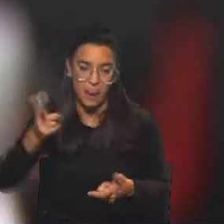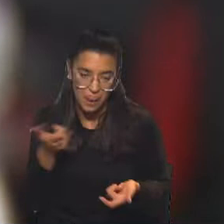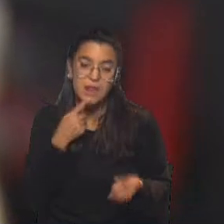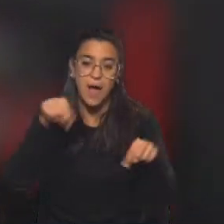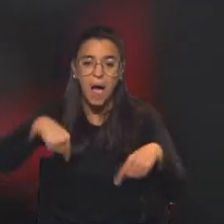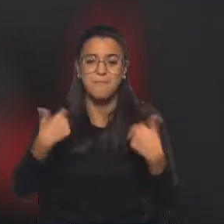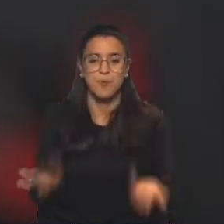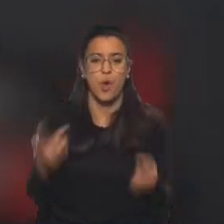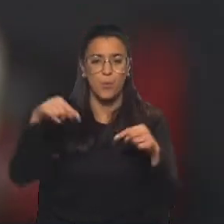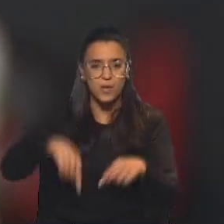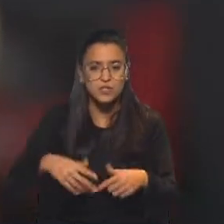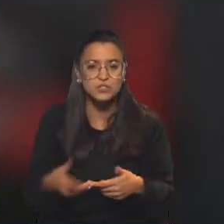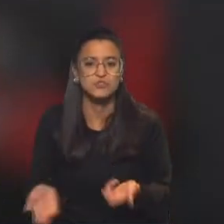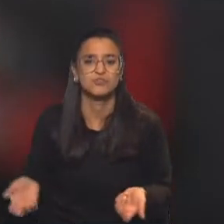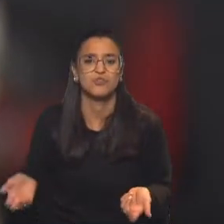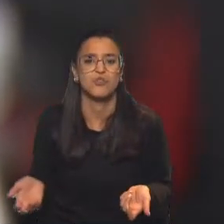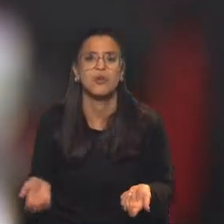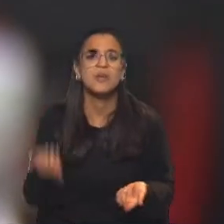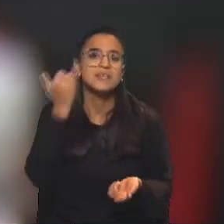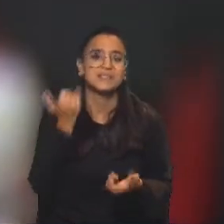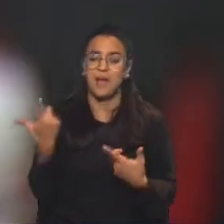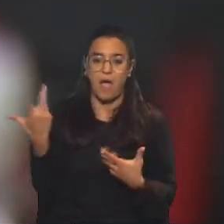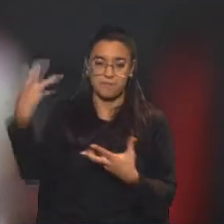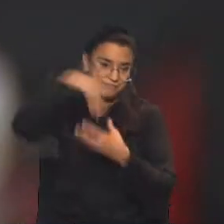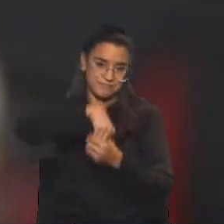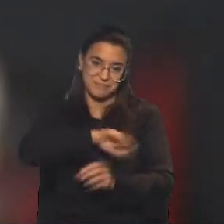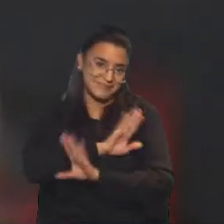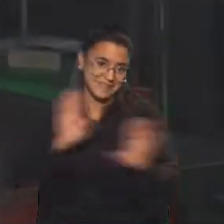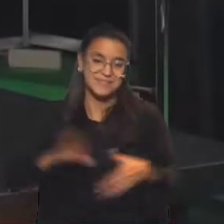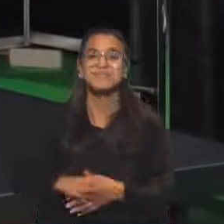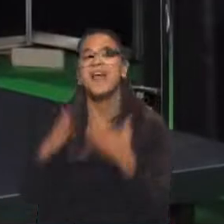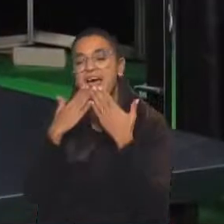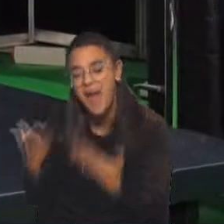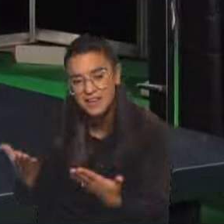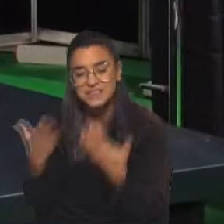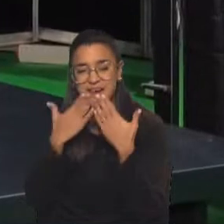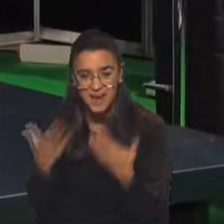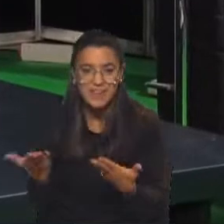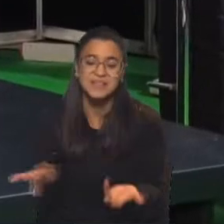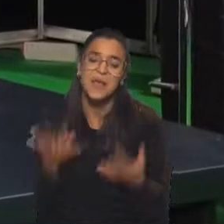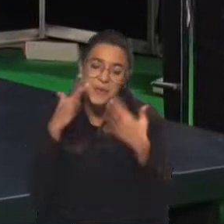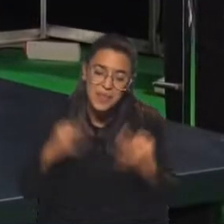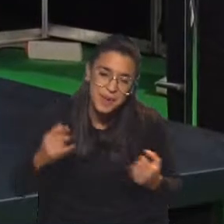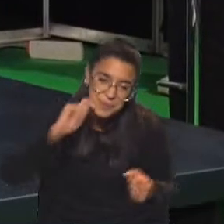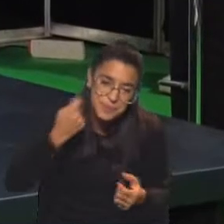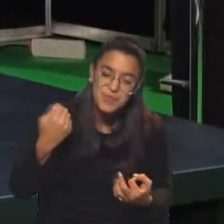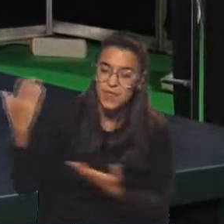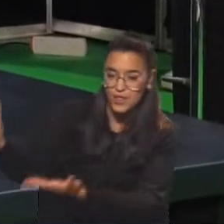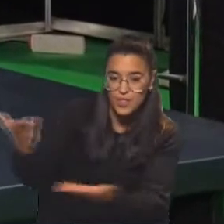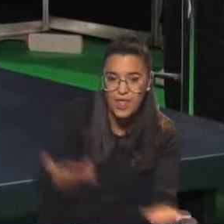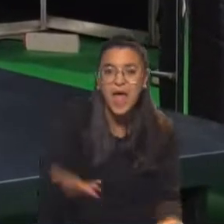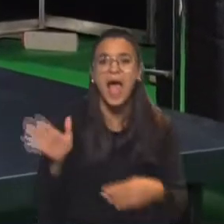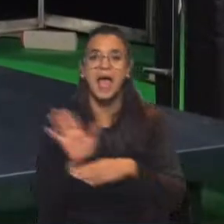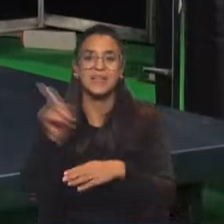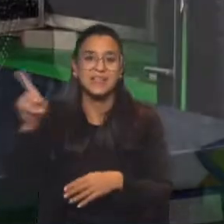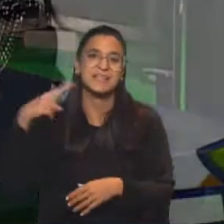aprovechando, pues ya soy parte. Te agradecemos muchísimo, la verdad es un verdadero lujo que hemos tenido una actriz